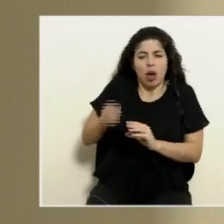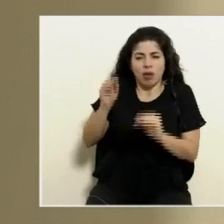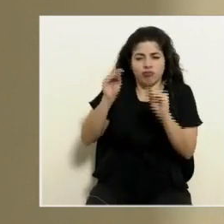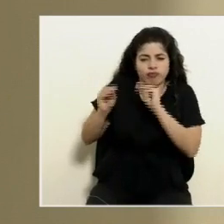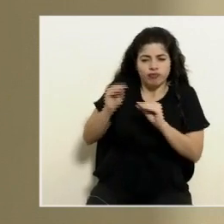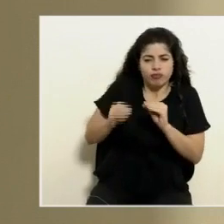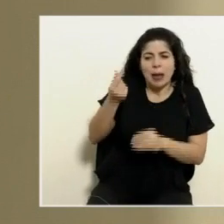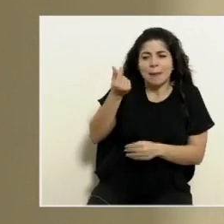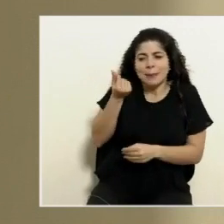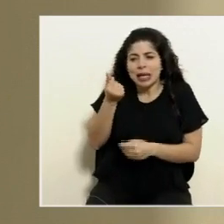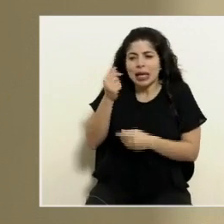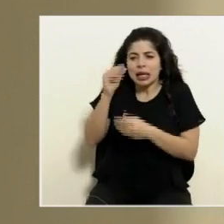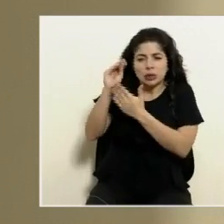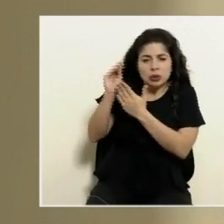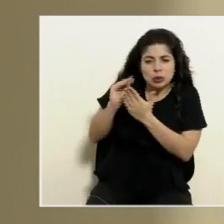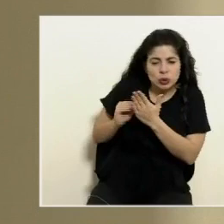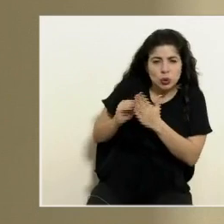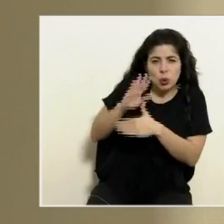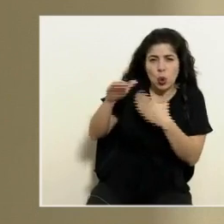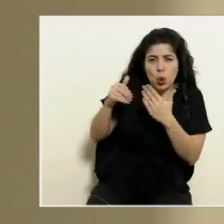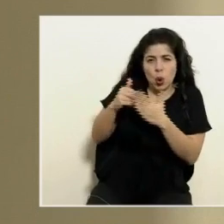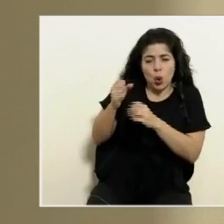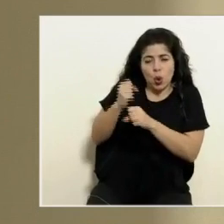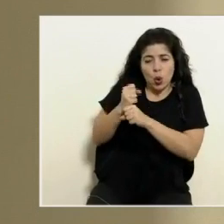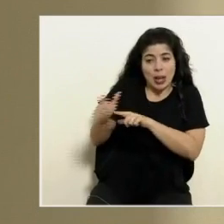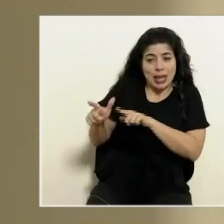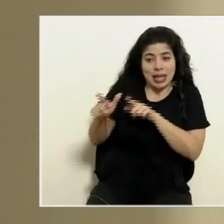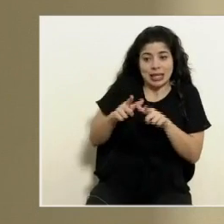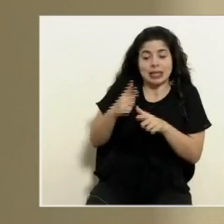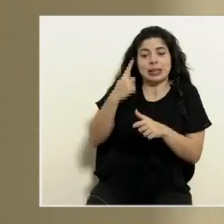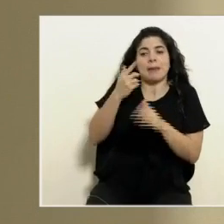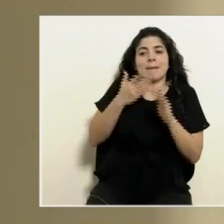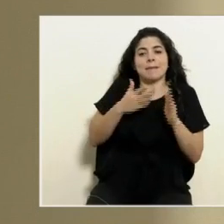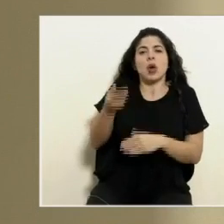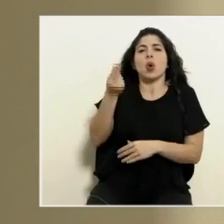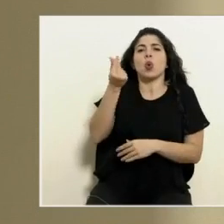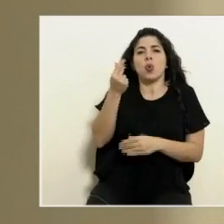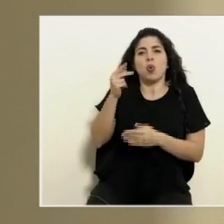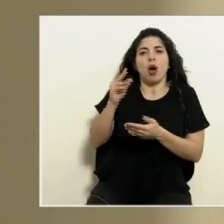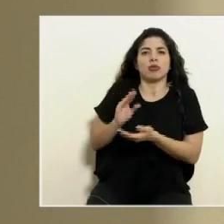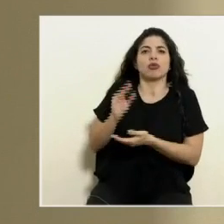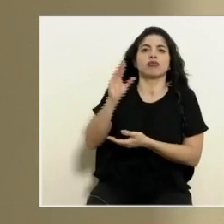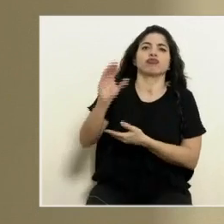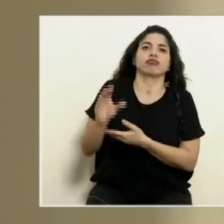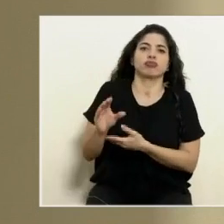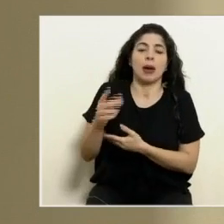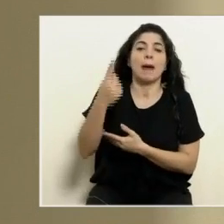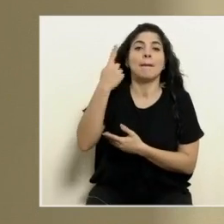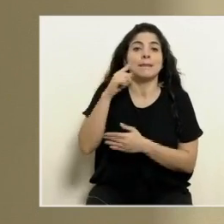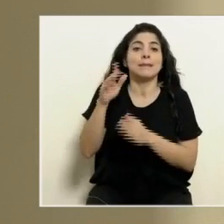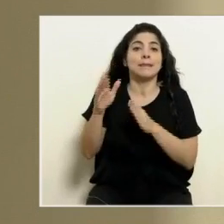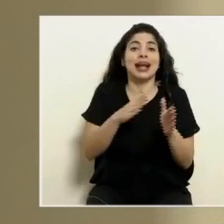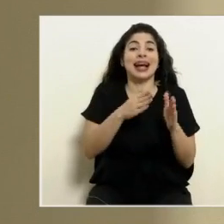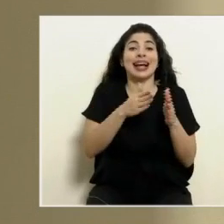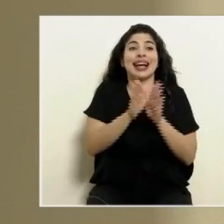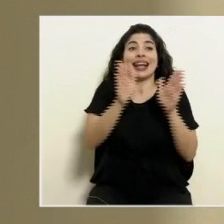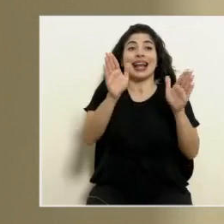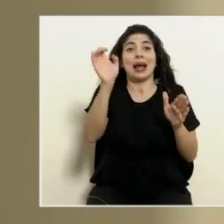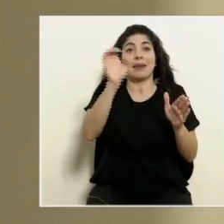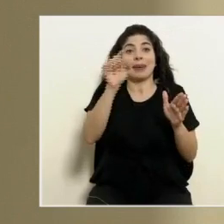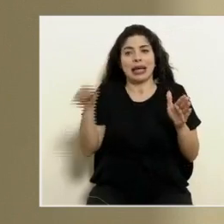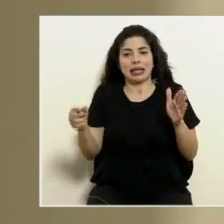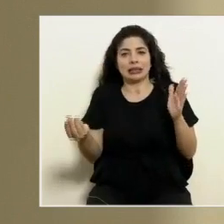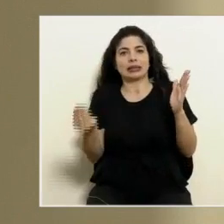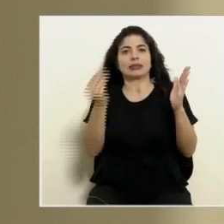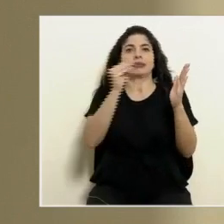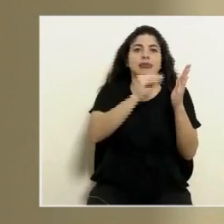de tarifas y otra serie de aspectos para poder hacer el plan de inversión y que se incluya justamente en el Plan General de la Emergencia y se